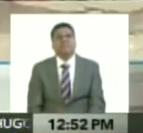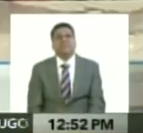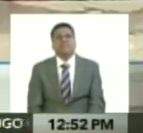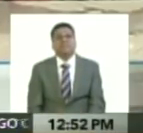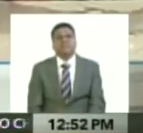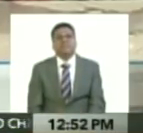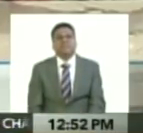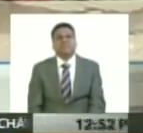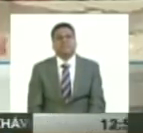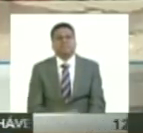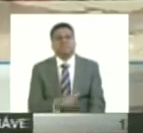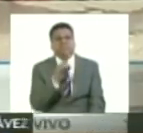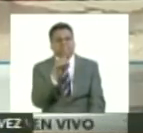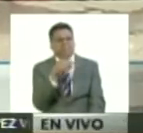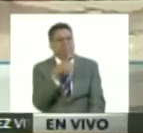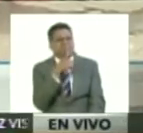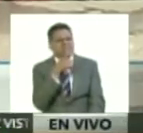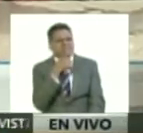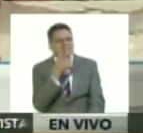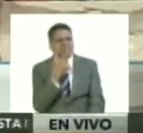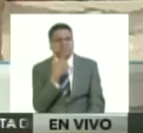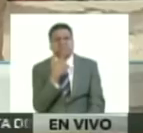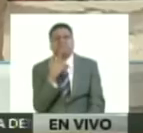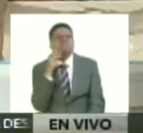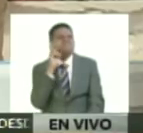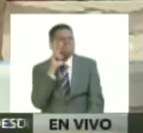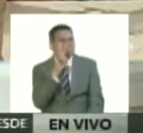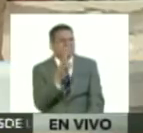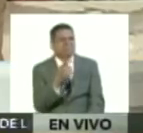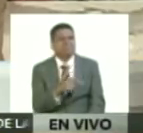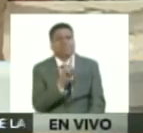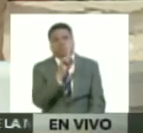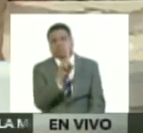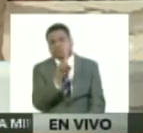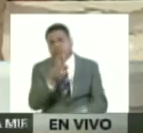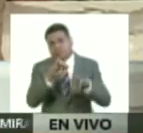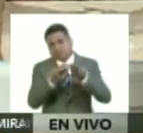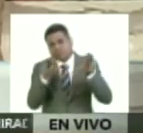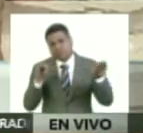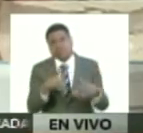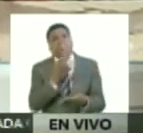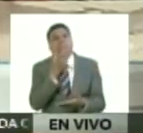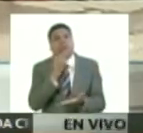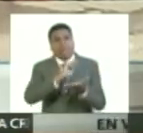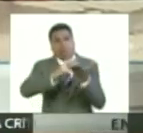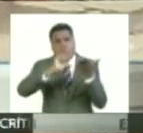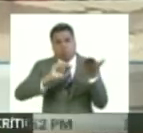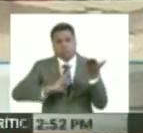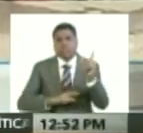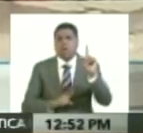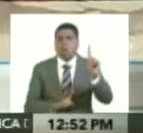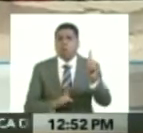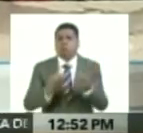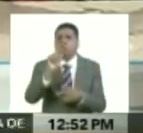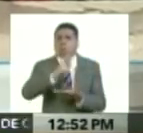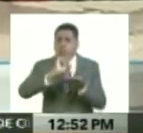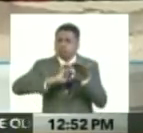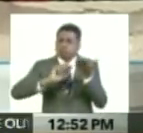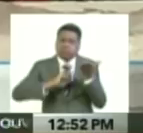¿Ustedes nos han preguntado si alguno de ustedes habrá visto una sola mesita, con una sola planilla, con un solo bolígrafo para recoger esa